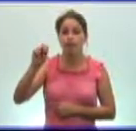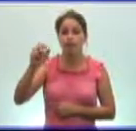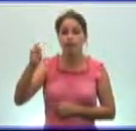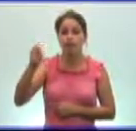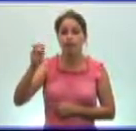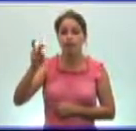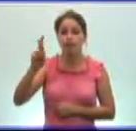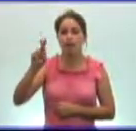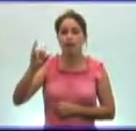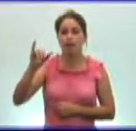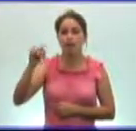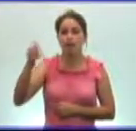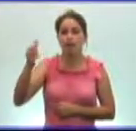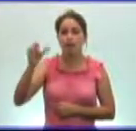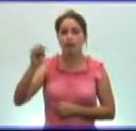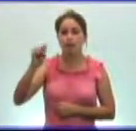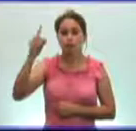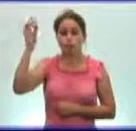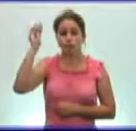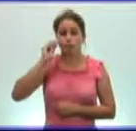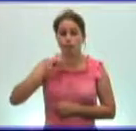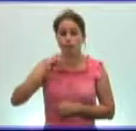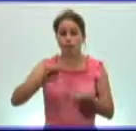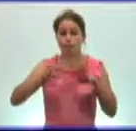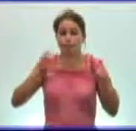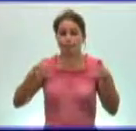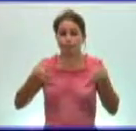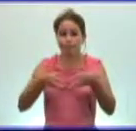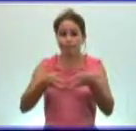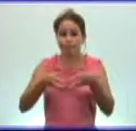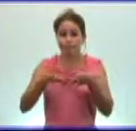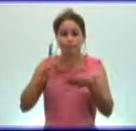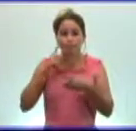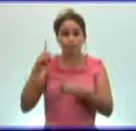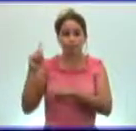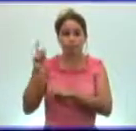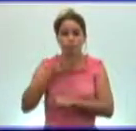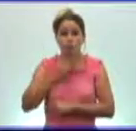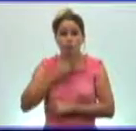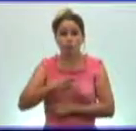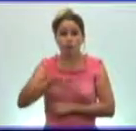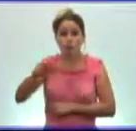aniones poliatómicos, como es el ejemplo que traemos acá. Estamos hablando del anión